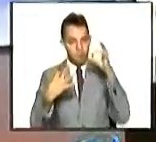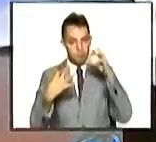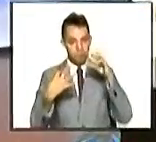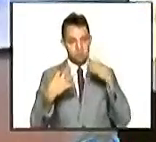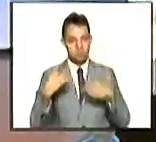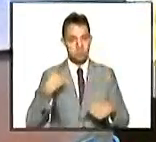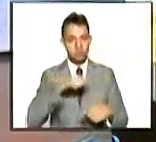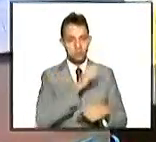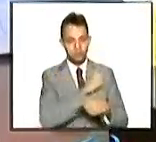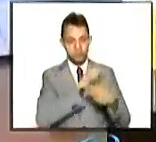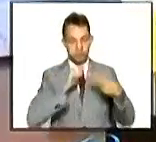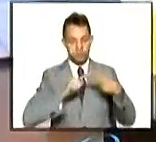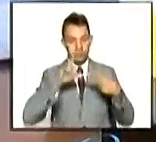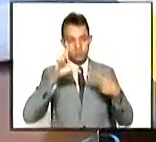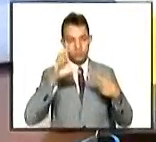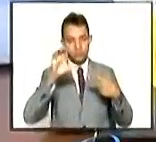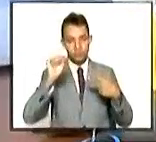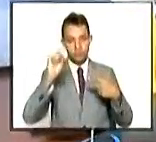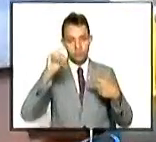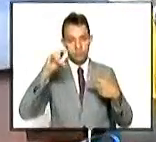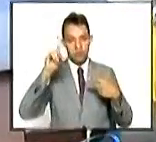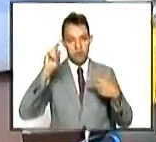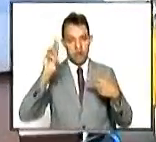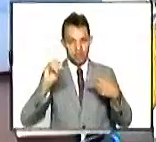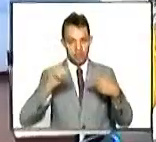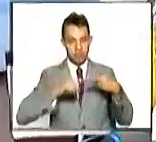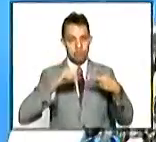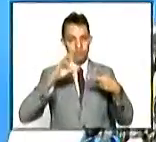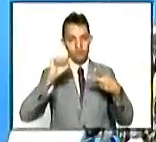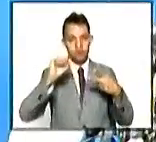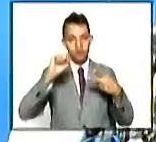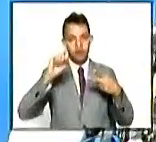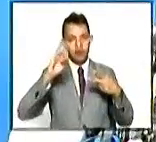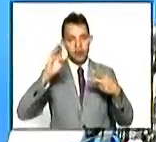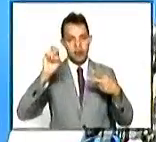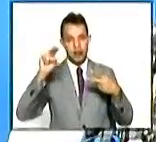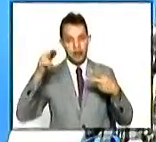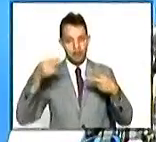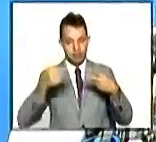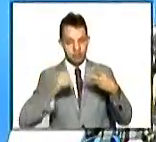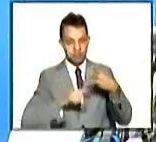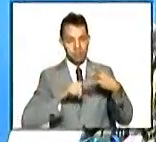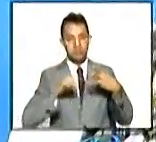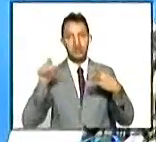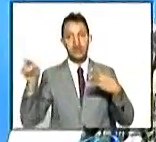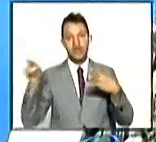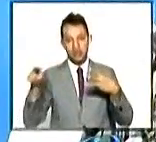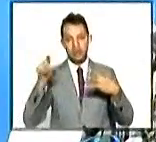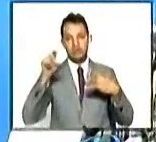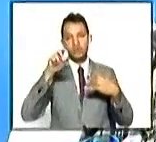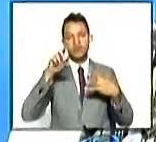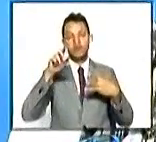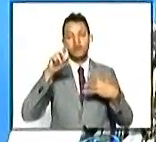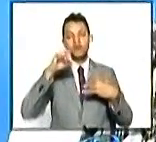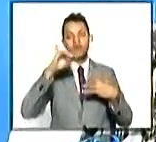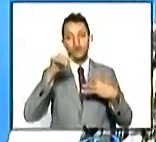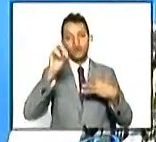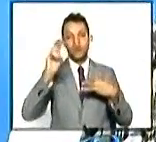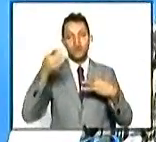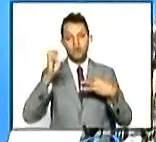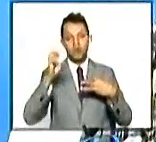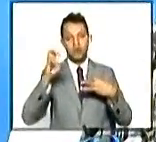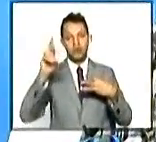español, con Leandro Prieto. Ajá. Van a tener una tarde de actividades y de conferencias, de charlas completamente gratis en Pereira,